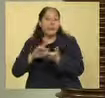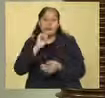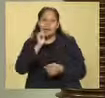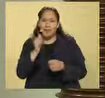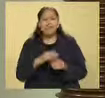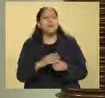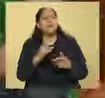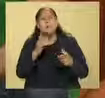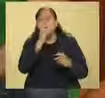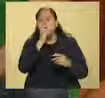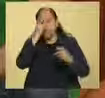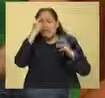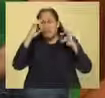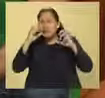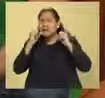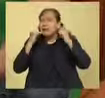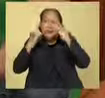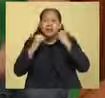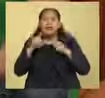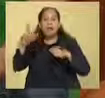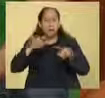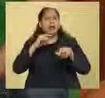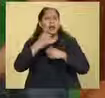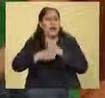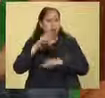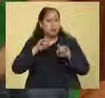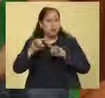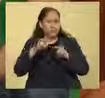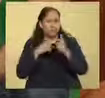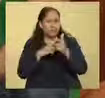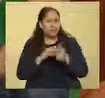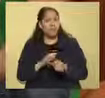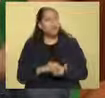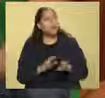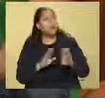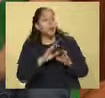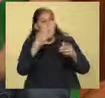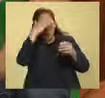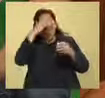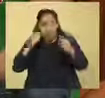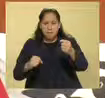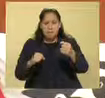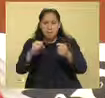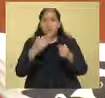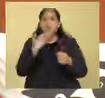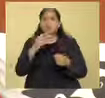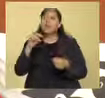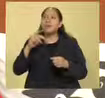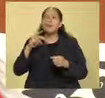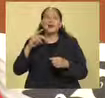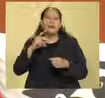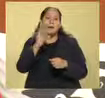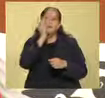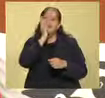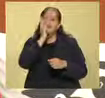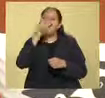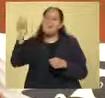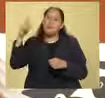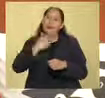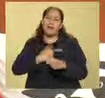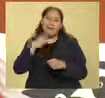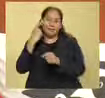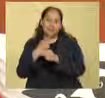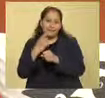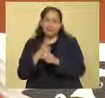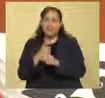se queda ahí pero bueno siguió en las carreras que es lo que le gustaba y hay que tener para hacer un buen piloto un papá que le guste yo creo que para que te apoye yo creo